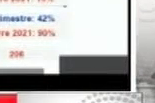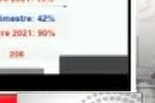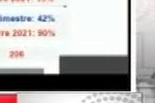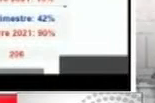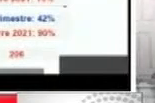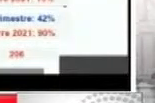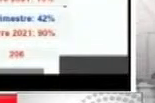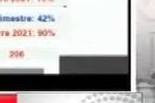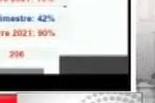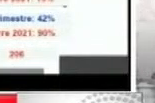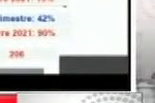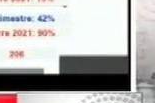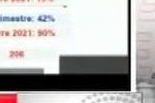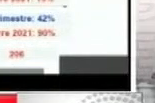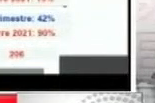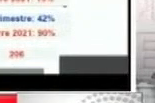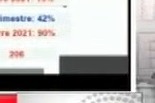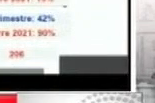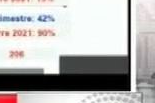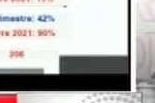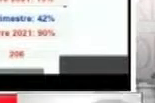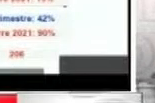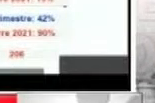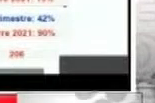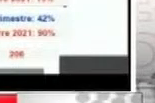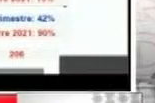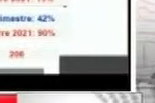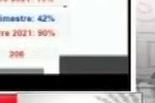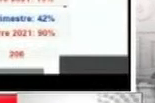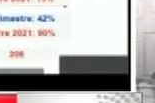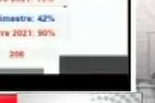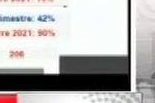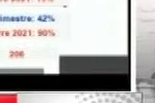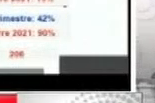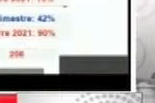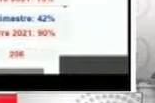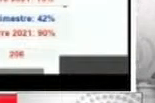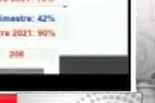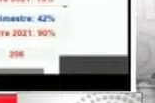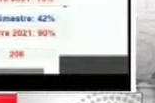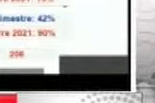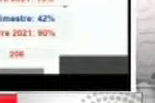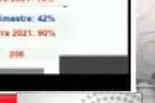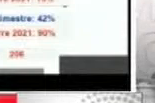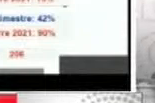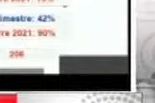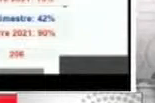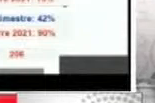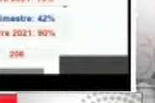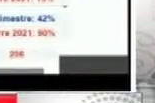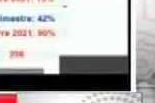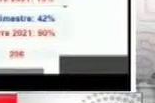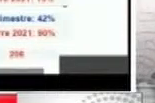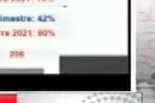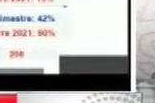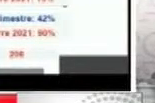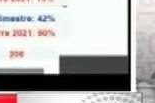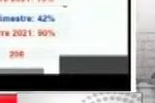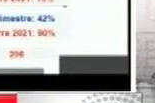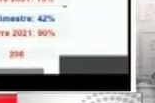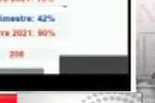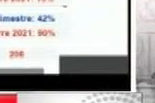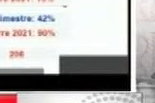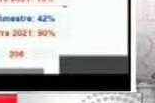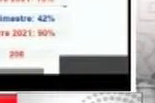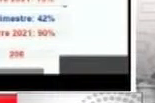39.5%. Aspiramos al cierre de este mes subir por lo menos al 50%, ¿no? Y tener una mejor cobertura